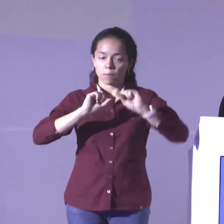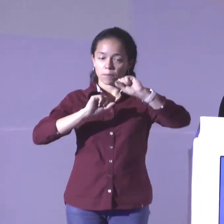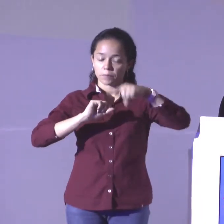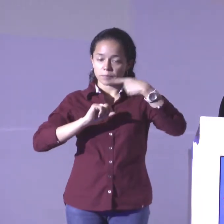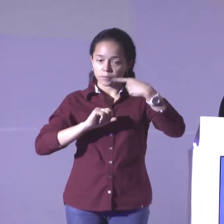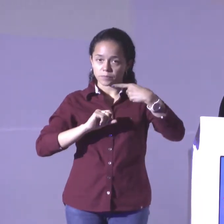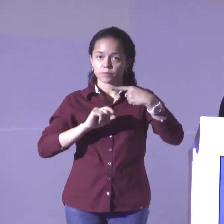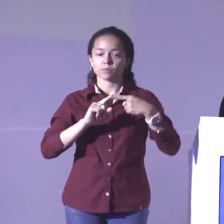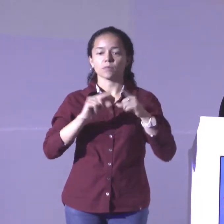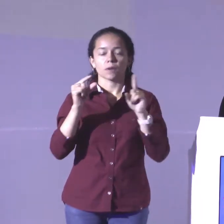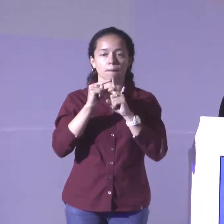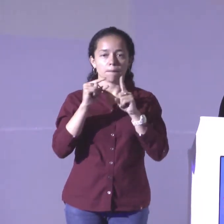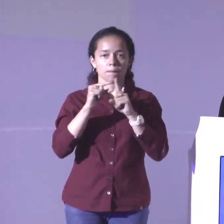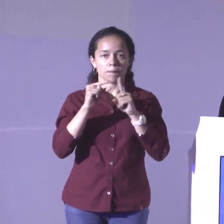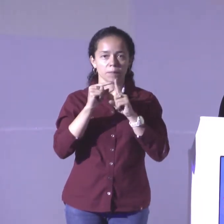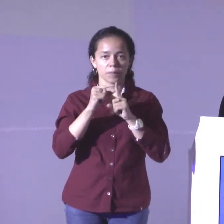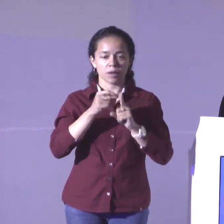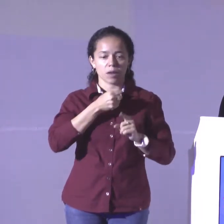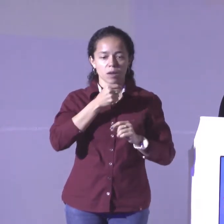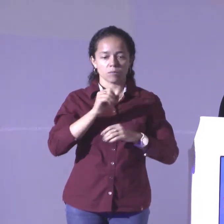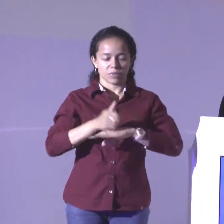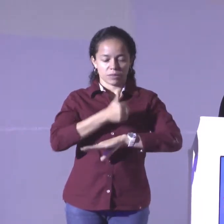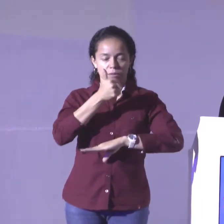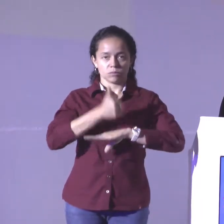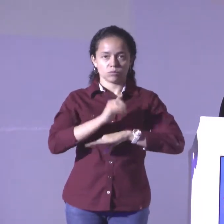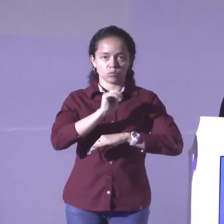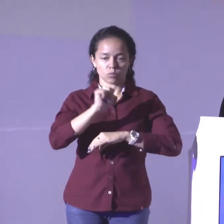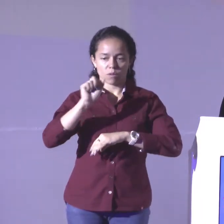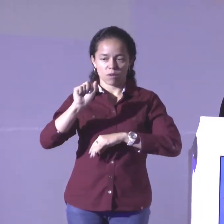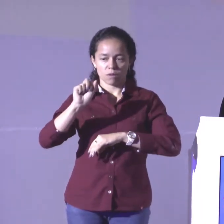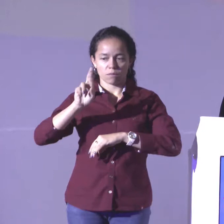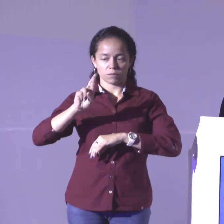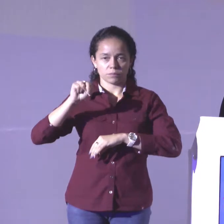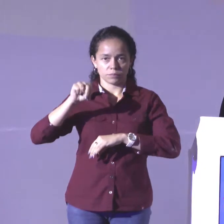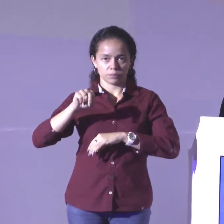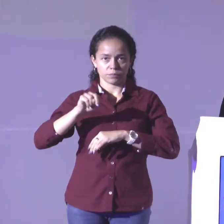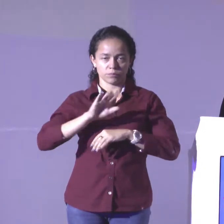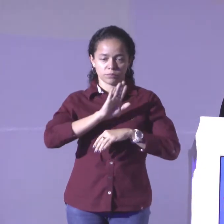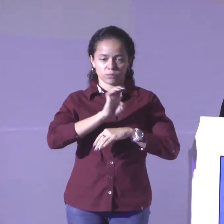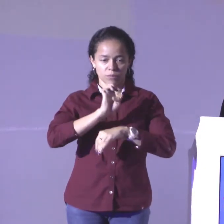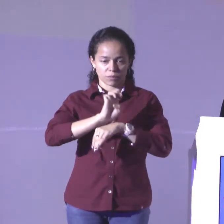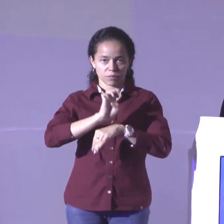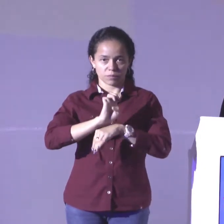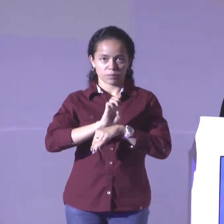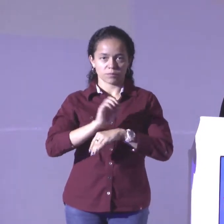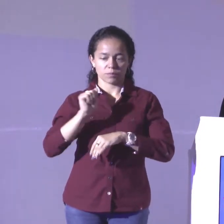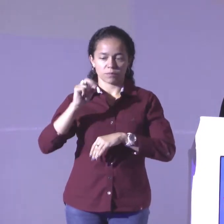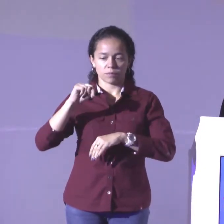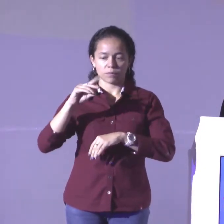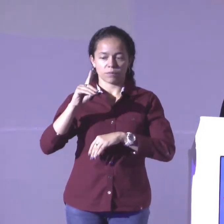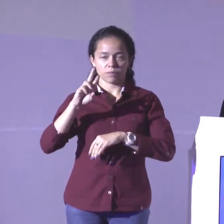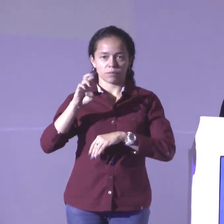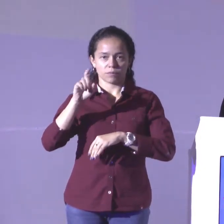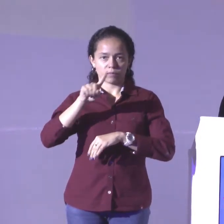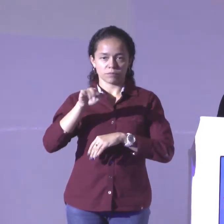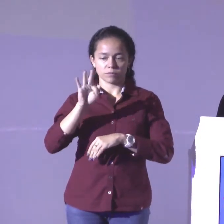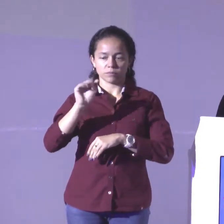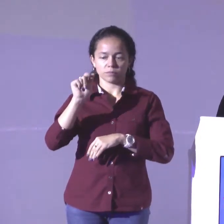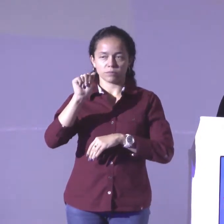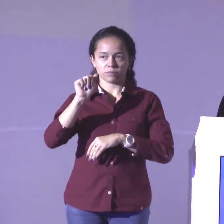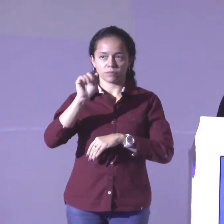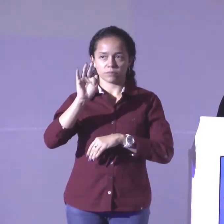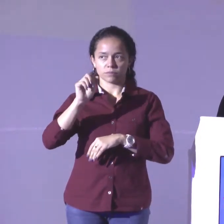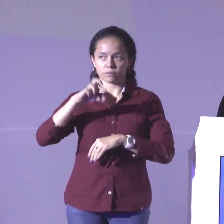las palabras del director general de la Agencia para la Reincorporación y la Normalización ARN, André Felipe Estaper Segrera,